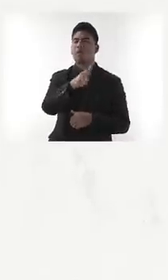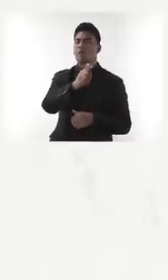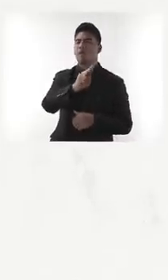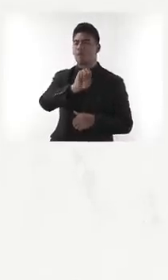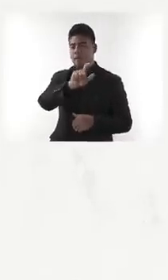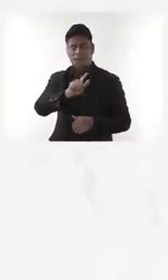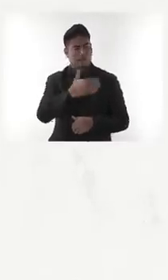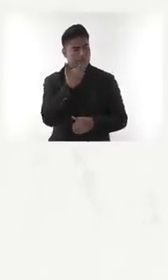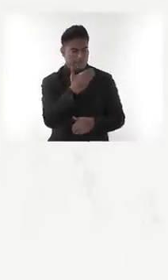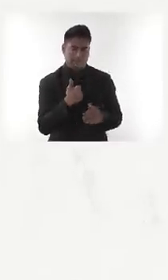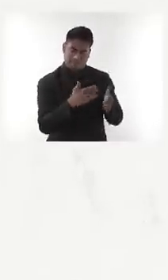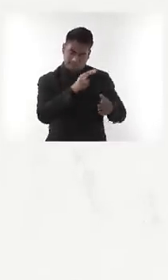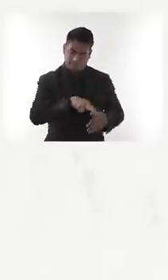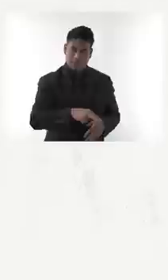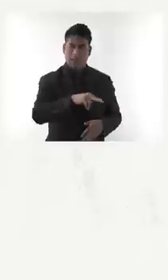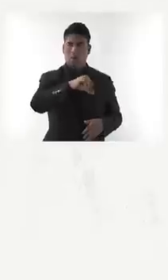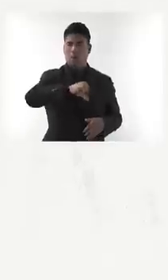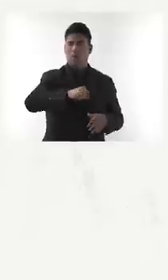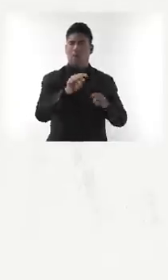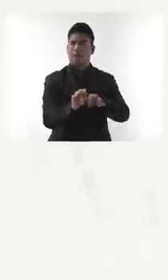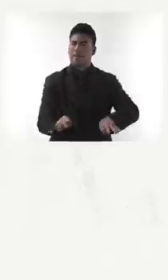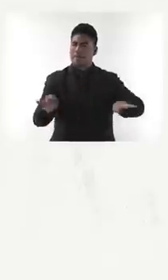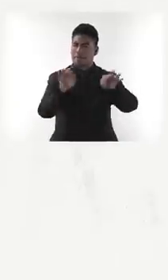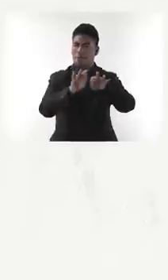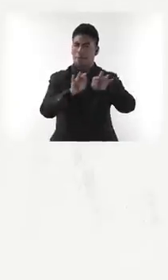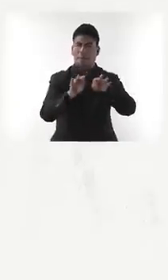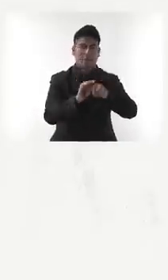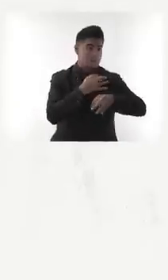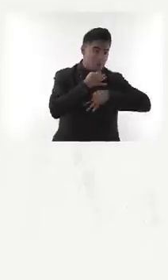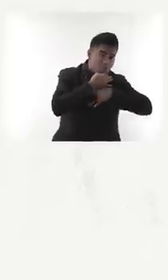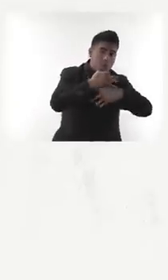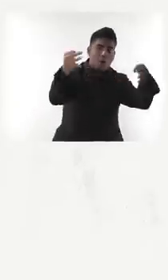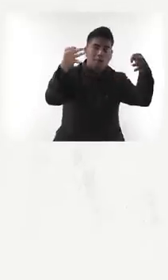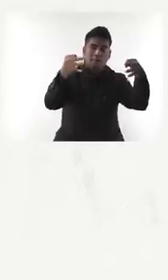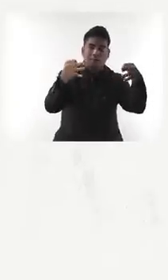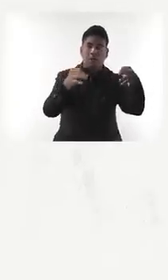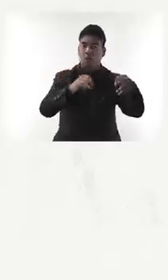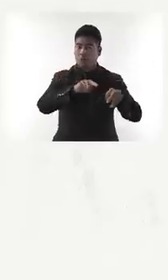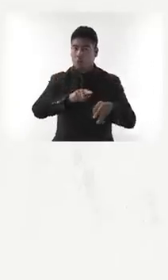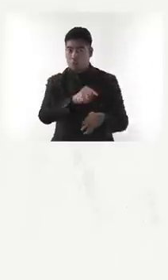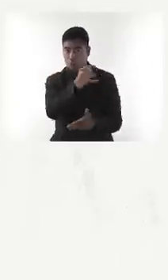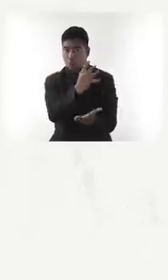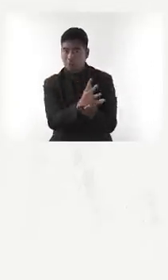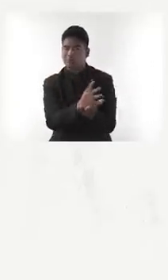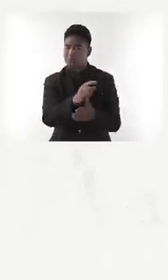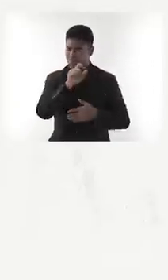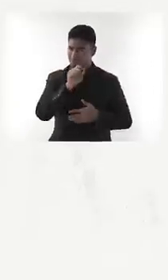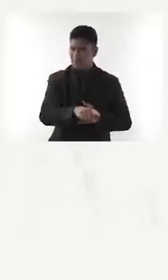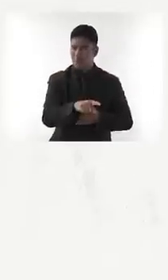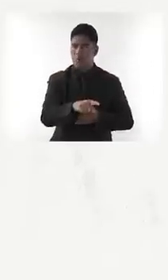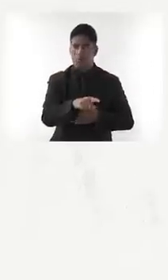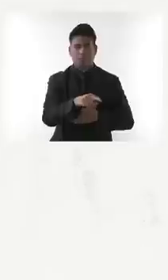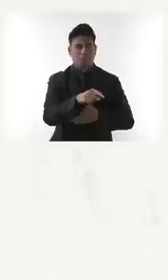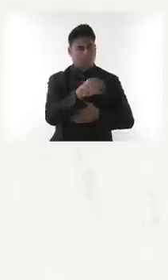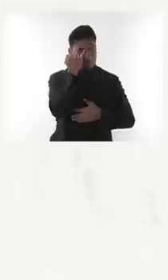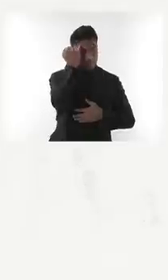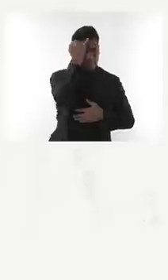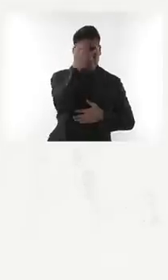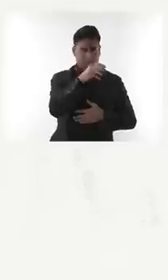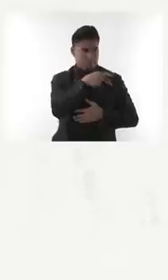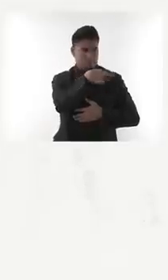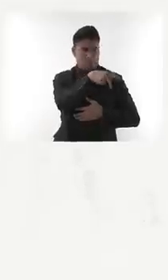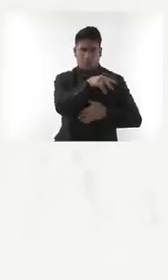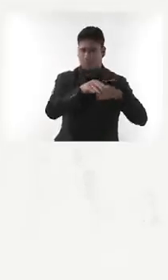en este importante anuncio, sino por proponer mejoras que beneficien tanto a la